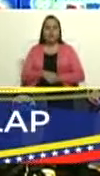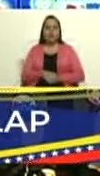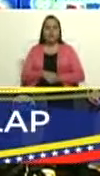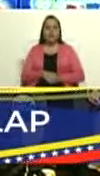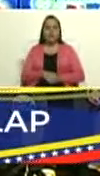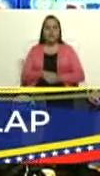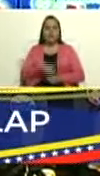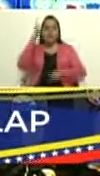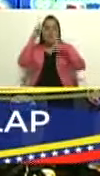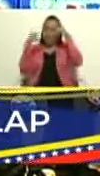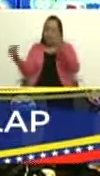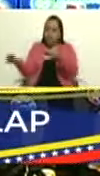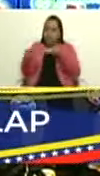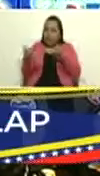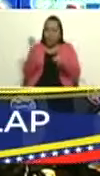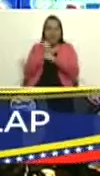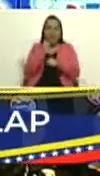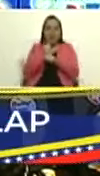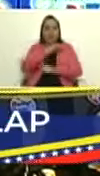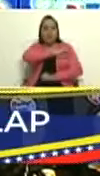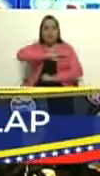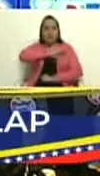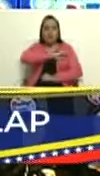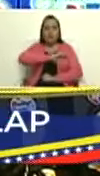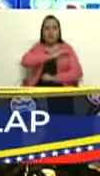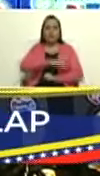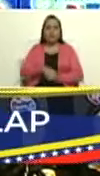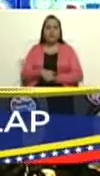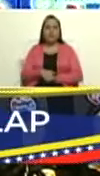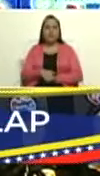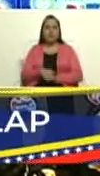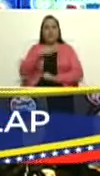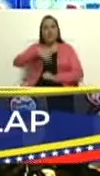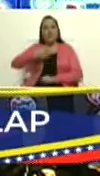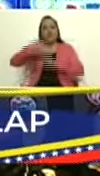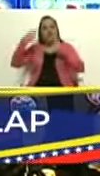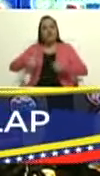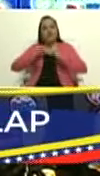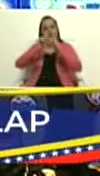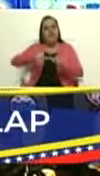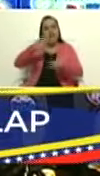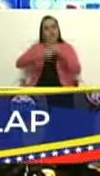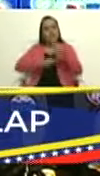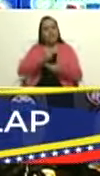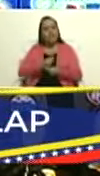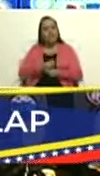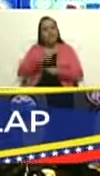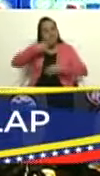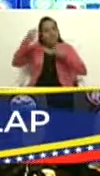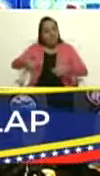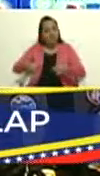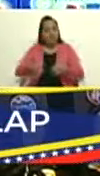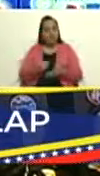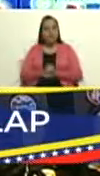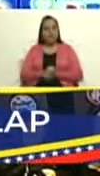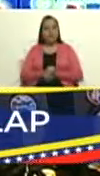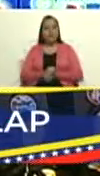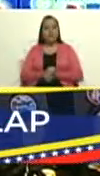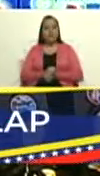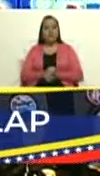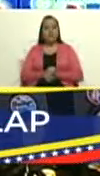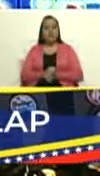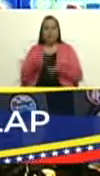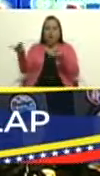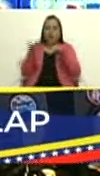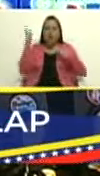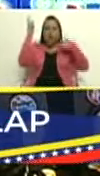Chávez nos dejó una tarea, una misión. Y la vamos a seguir cumpliendo, ¿verdad? El legado de Hugo